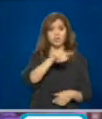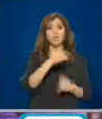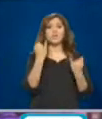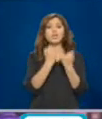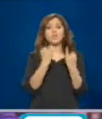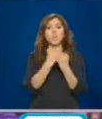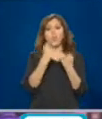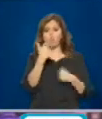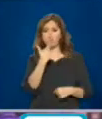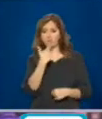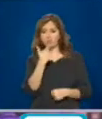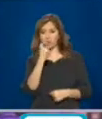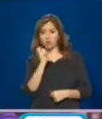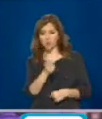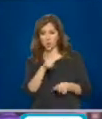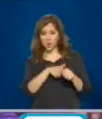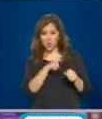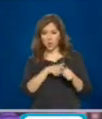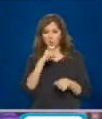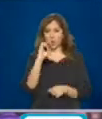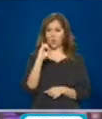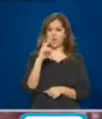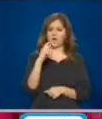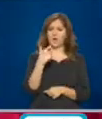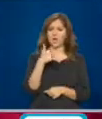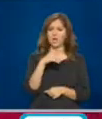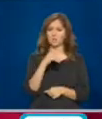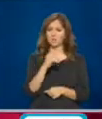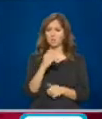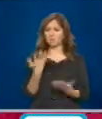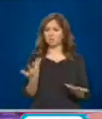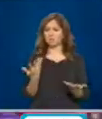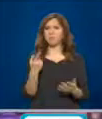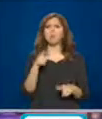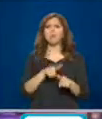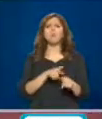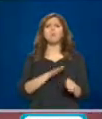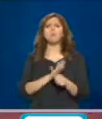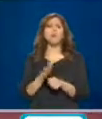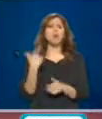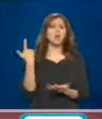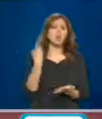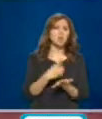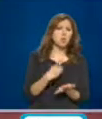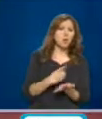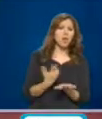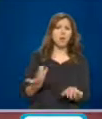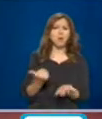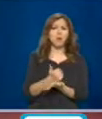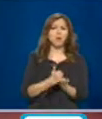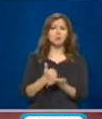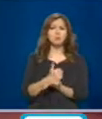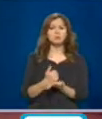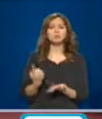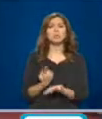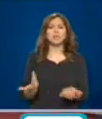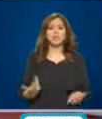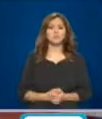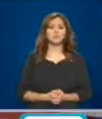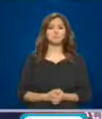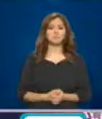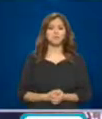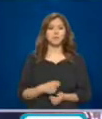¿O será dorado o será azul? ¿Y Ah, por qué será rojo? ¿De qué color ven ustedes el orgasmo? Pues en los chakras, ¿no? O